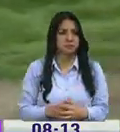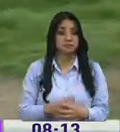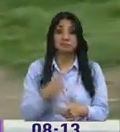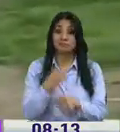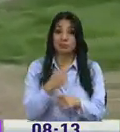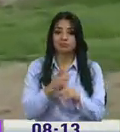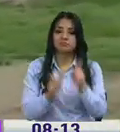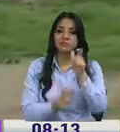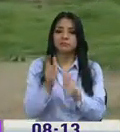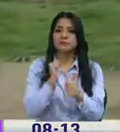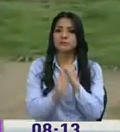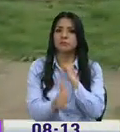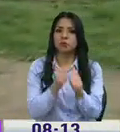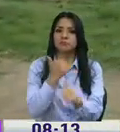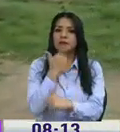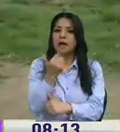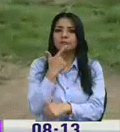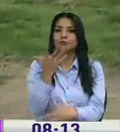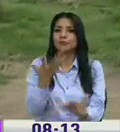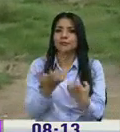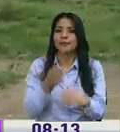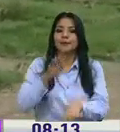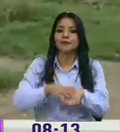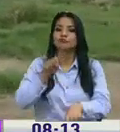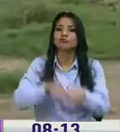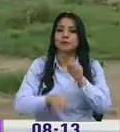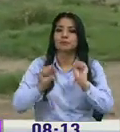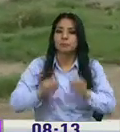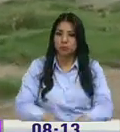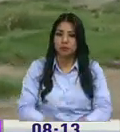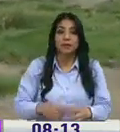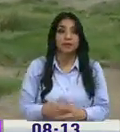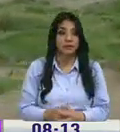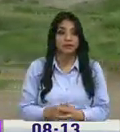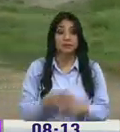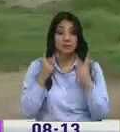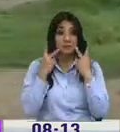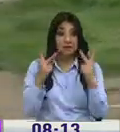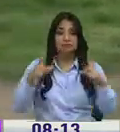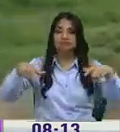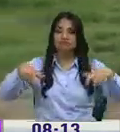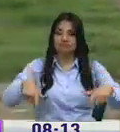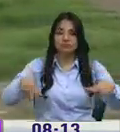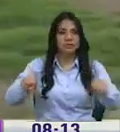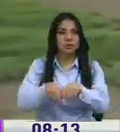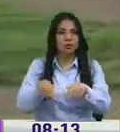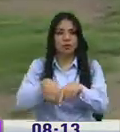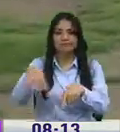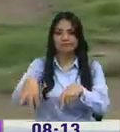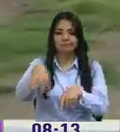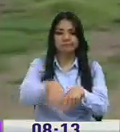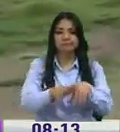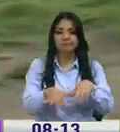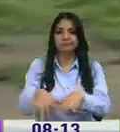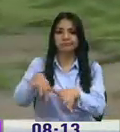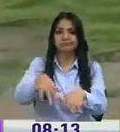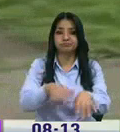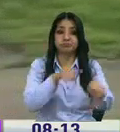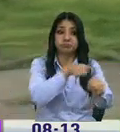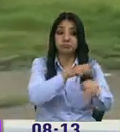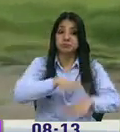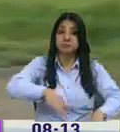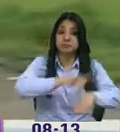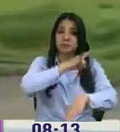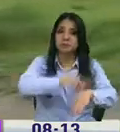deporte por el miedo a lesionarse canchas destruidas como usted ve esta cancha también tenemos baterías baterías ante